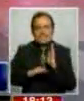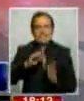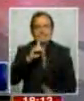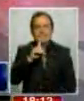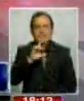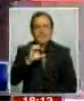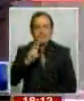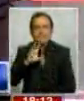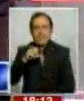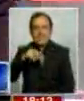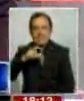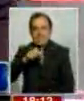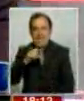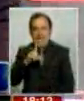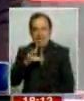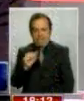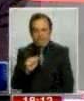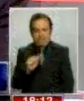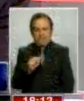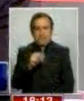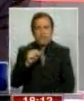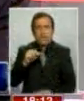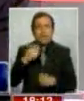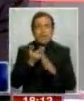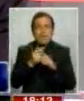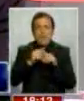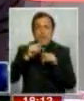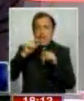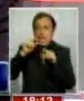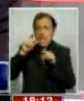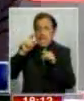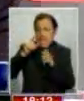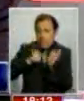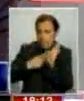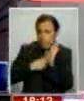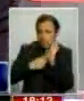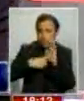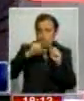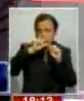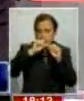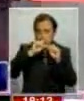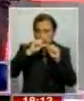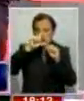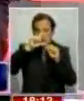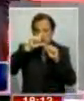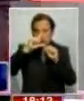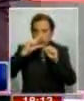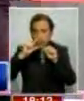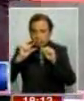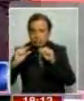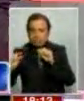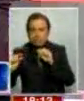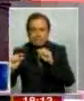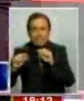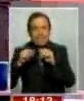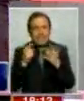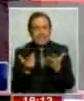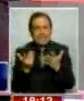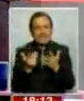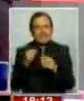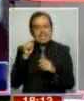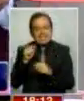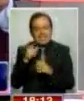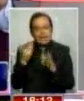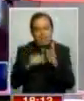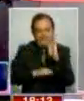importante? Porque algunos nos dicen, mira, están bajando los impuestos de 40 a 35. Y lo que nosotros estamos haciendo es que integralmente estamos aumentando